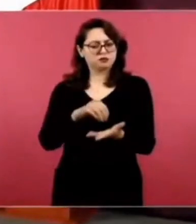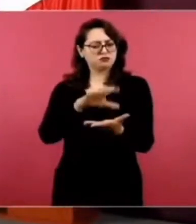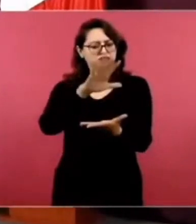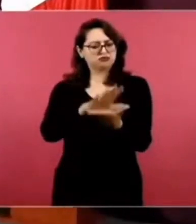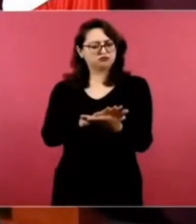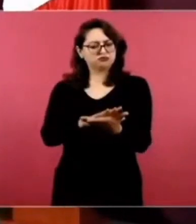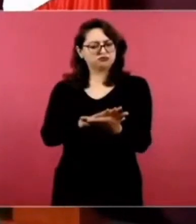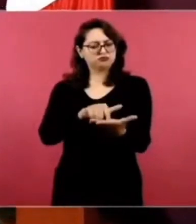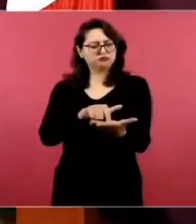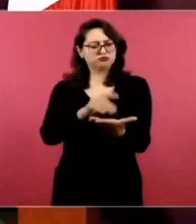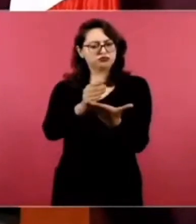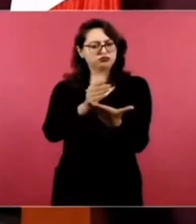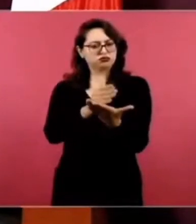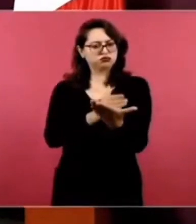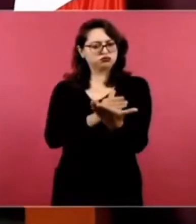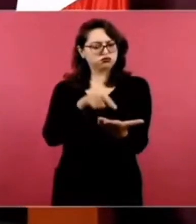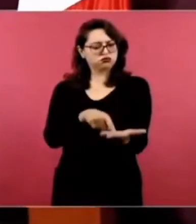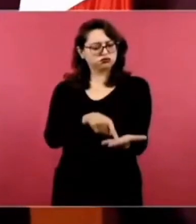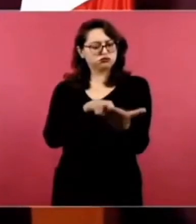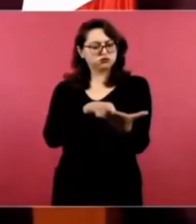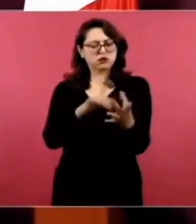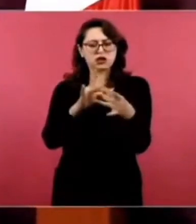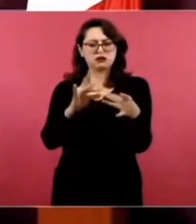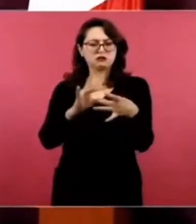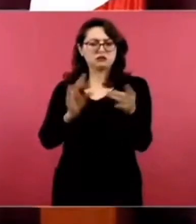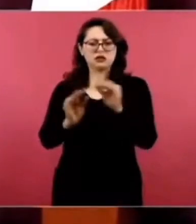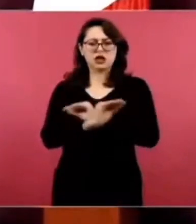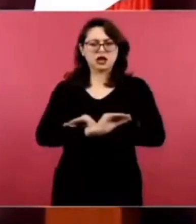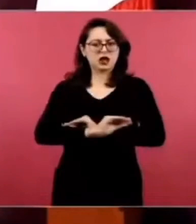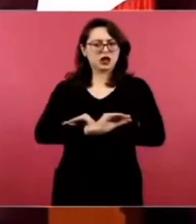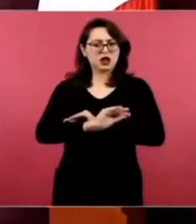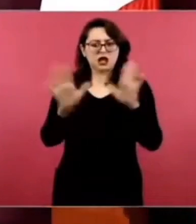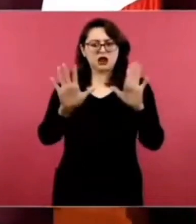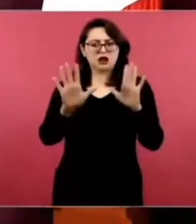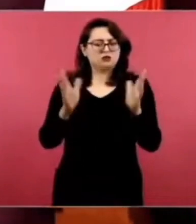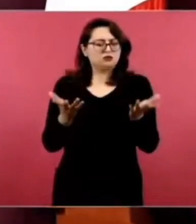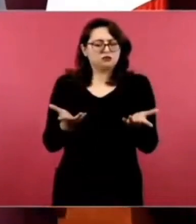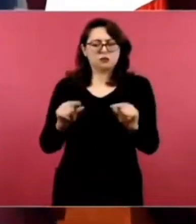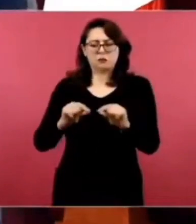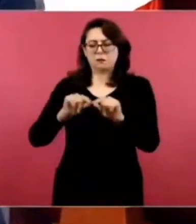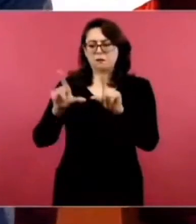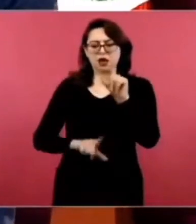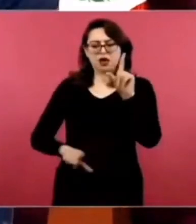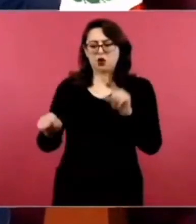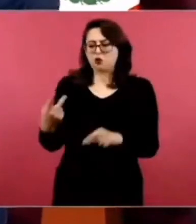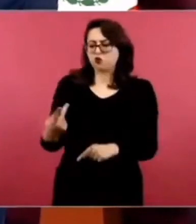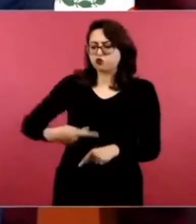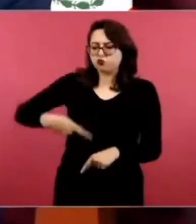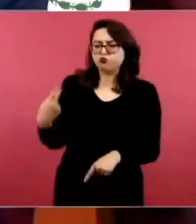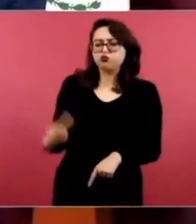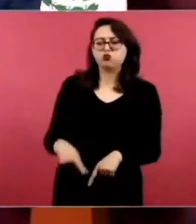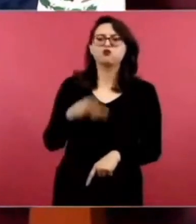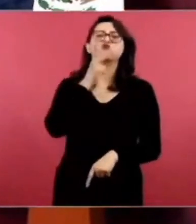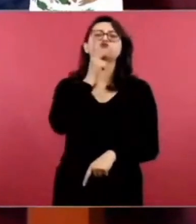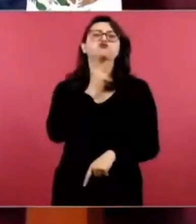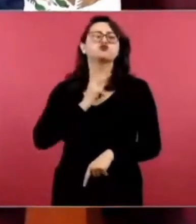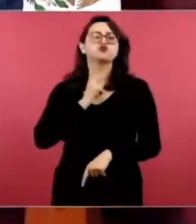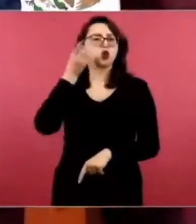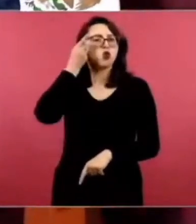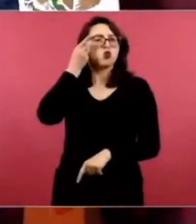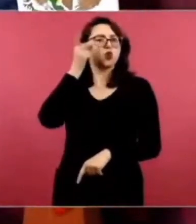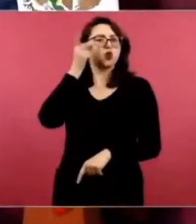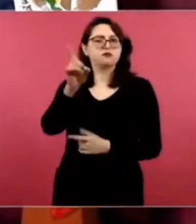establece que el petróleo es de la nación, es de